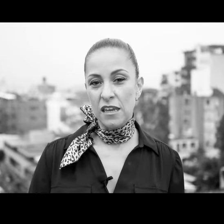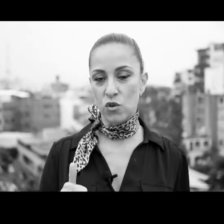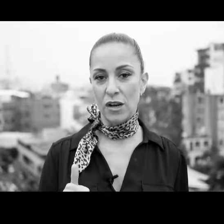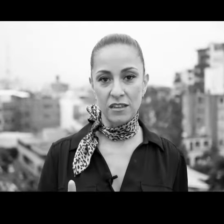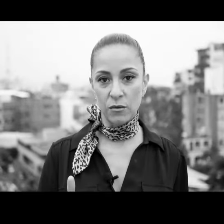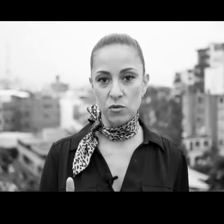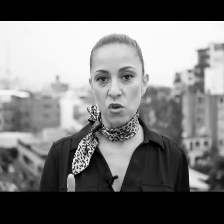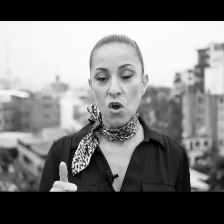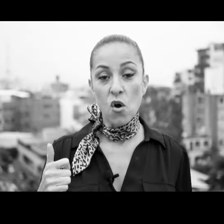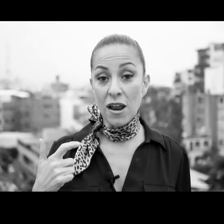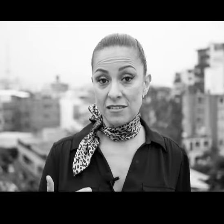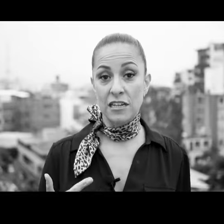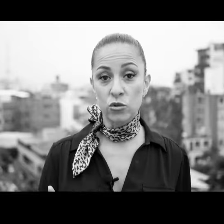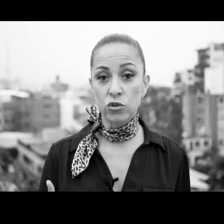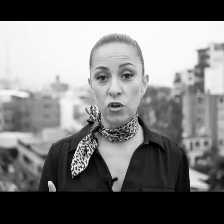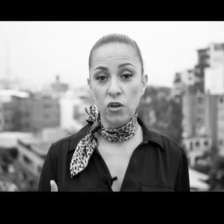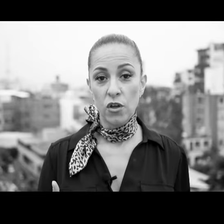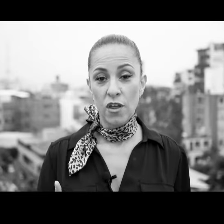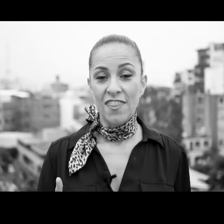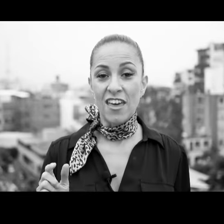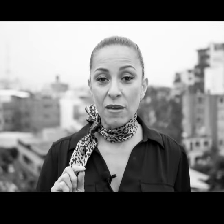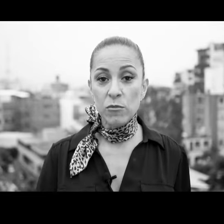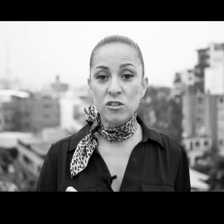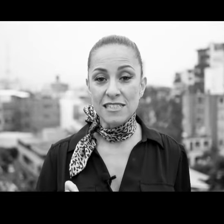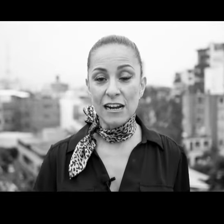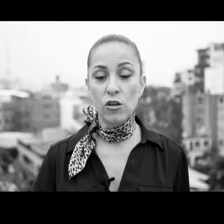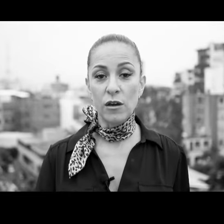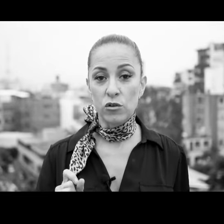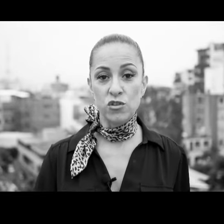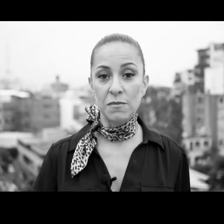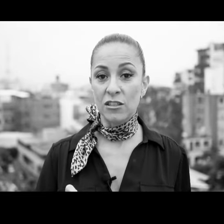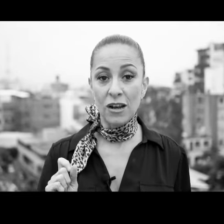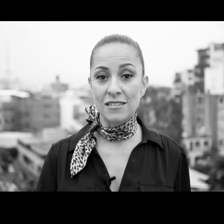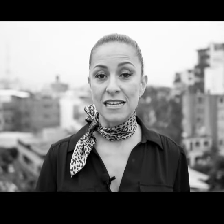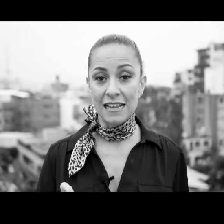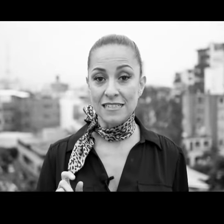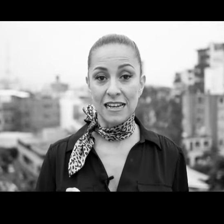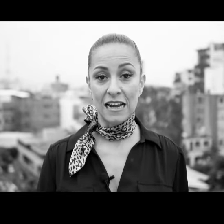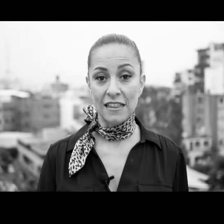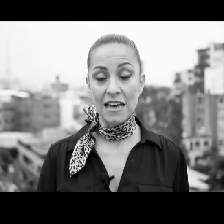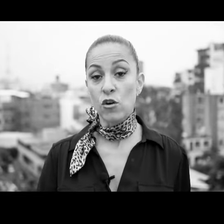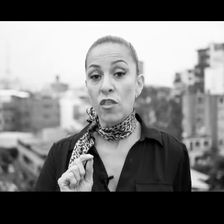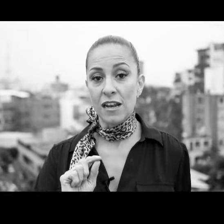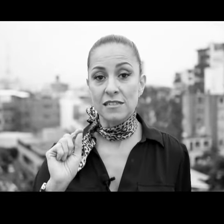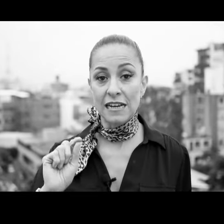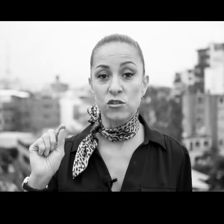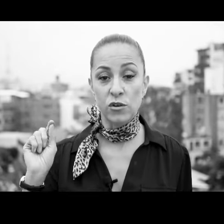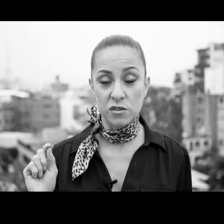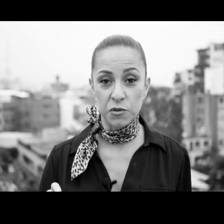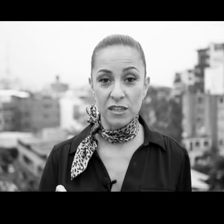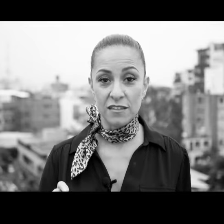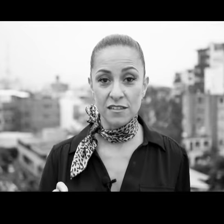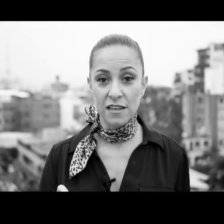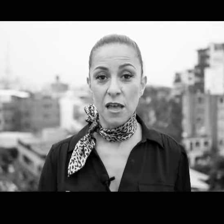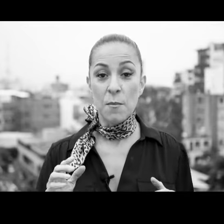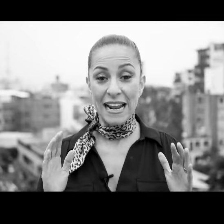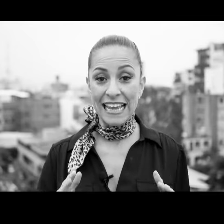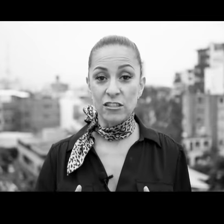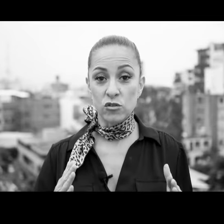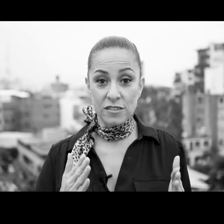planes, los colectivos o al estatuto. Debemos hacerlo de conocimiento de las áreas de legalidad o de las áreas